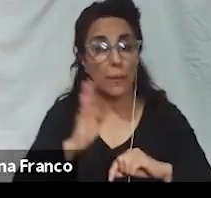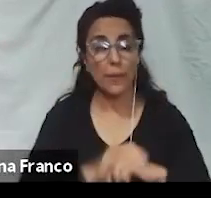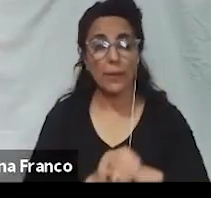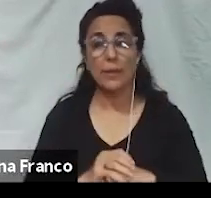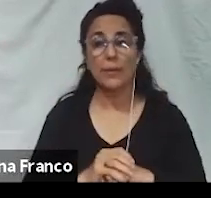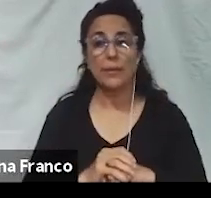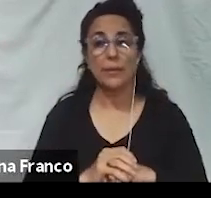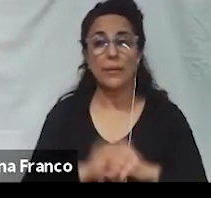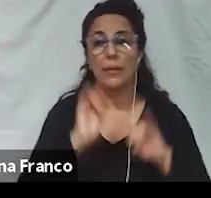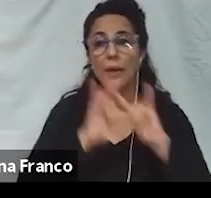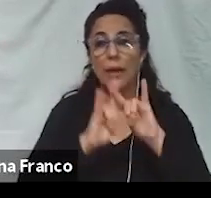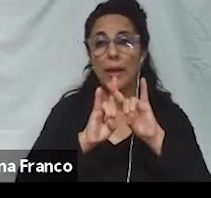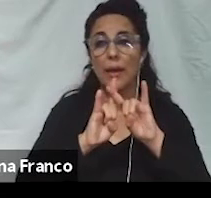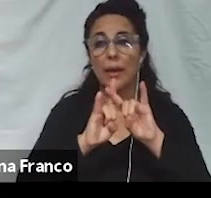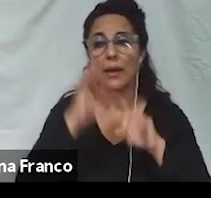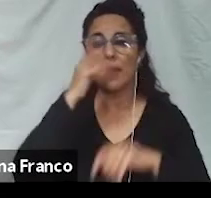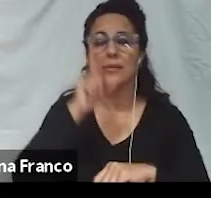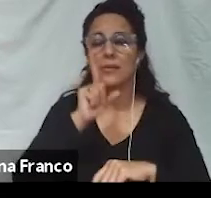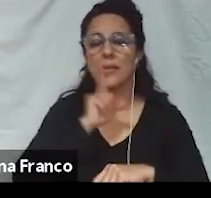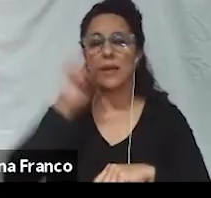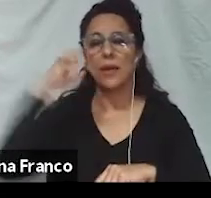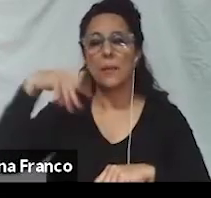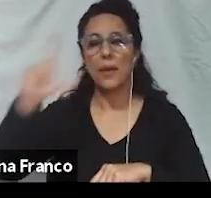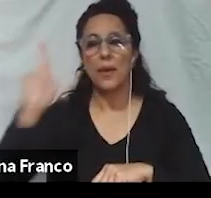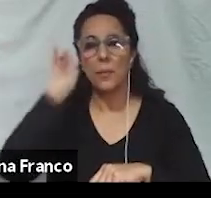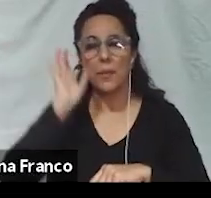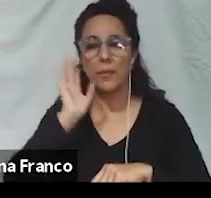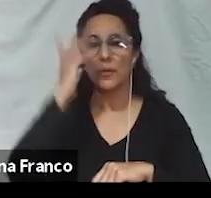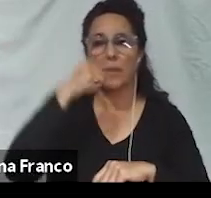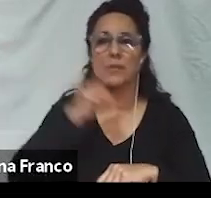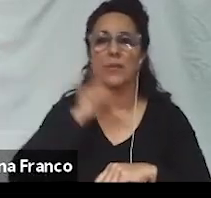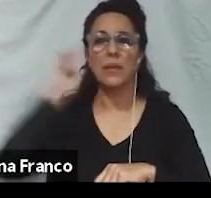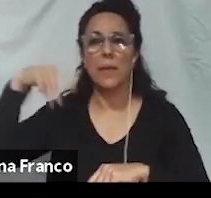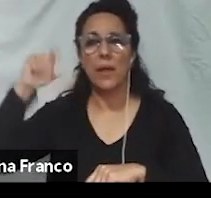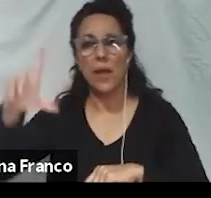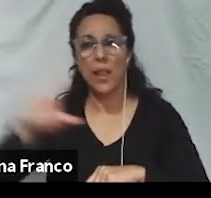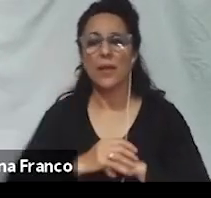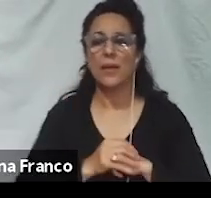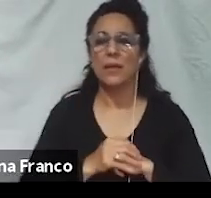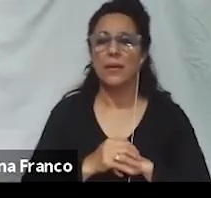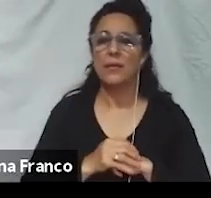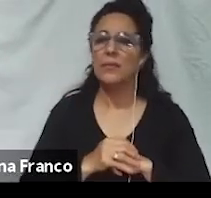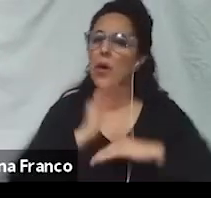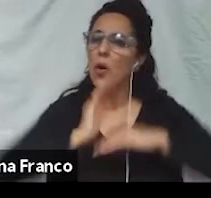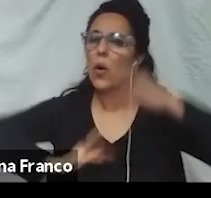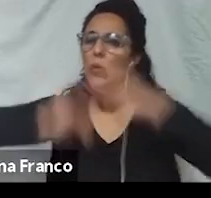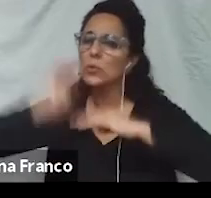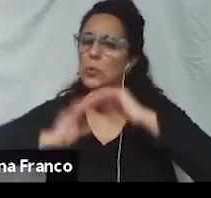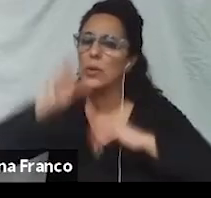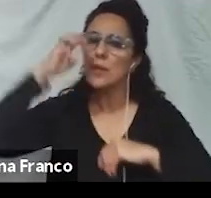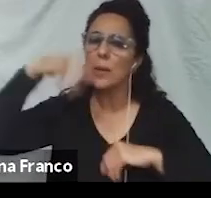como, digamos, HTML, JavaScript, CSS, si está construido sobre